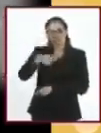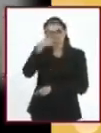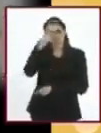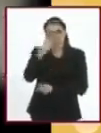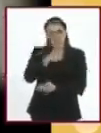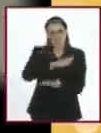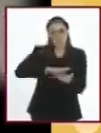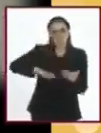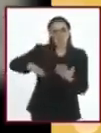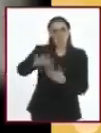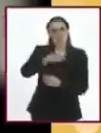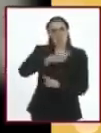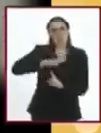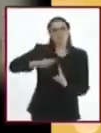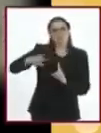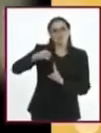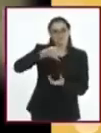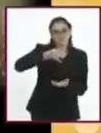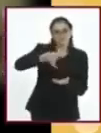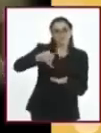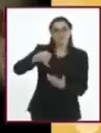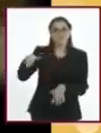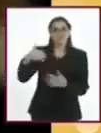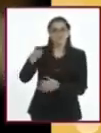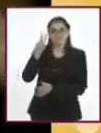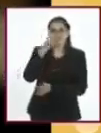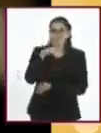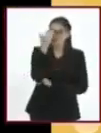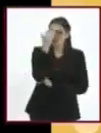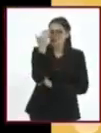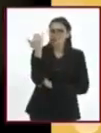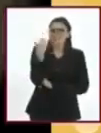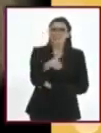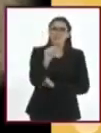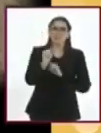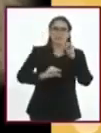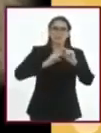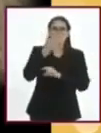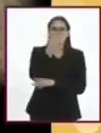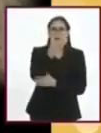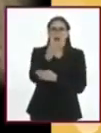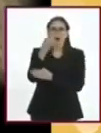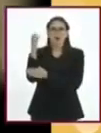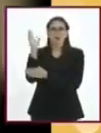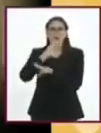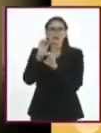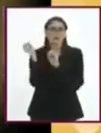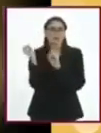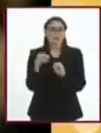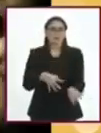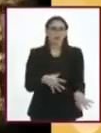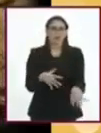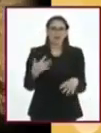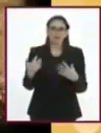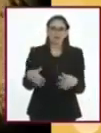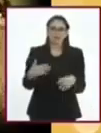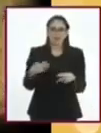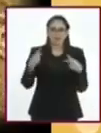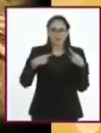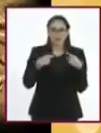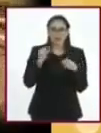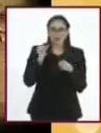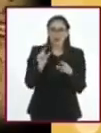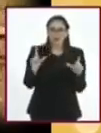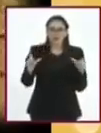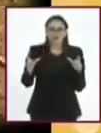es espeluznante, ¿no? Es decir, ya el campo está siendo abandonado. Ya ni siquiera los pequeños productores o los